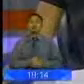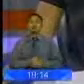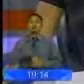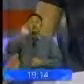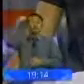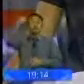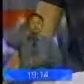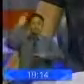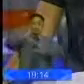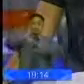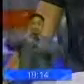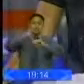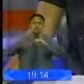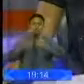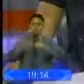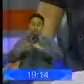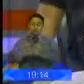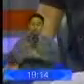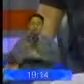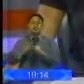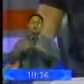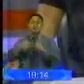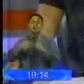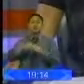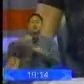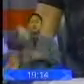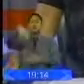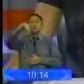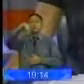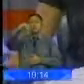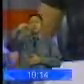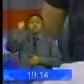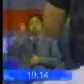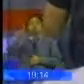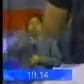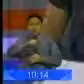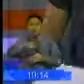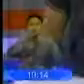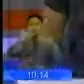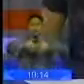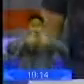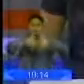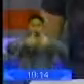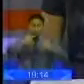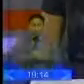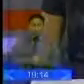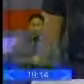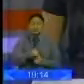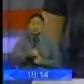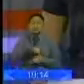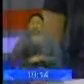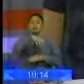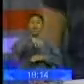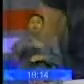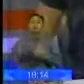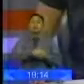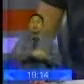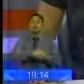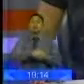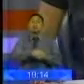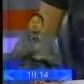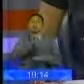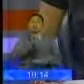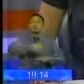El gobierno nacional inauguró la central hidroeléctrica Minas San Francisco, obra ubicada entre las provincias de La Azuay y El Oro. Tiene